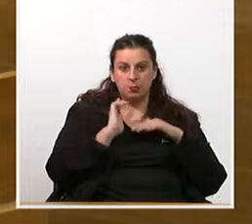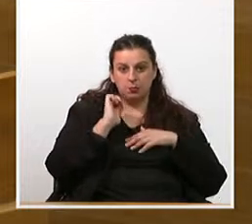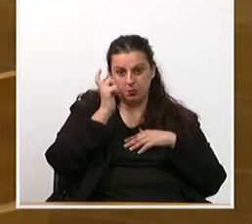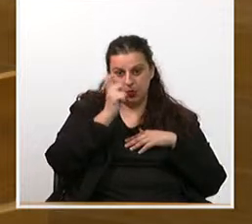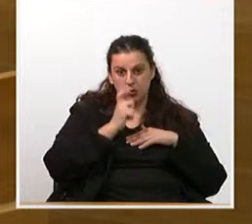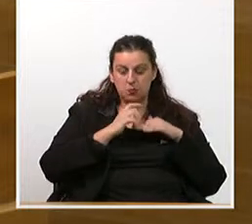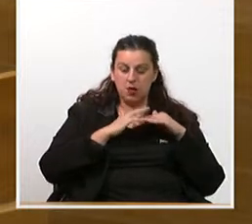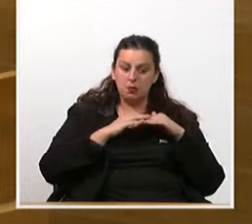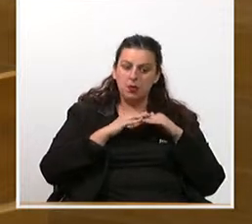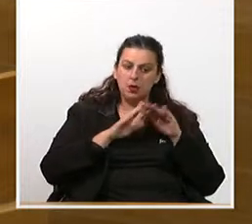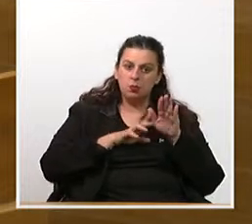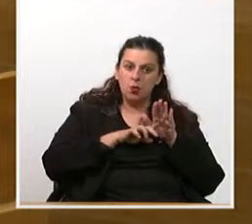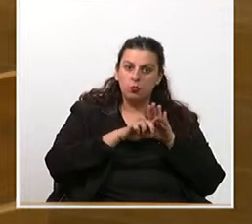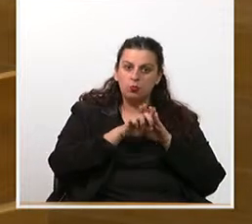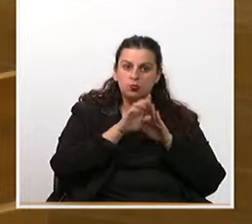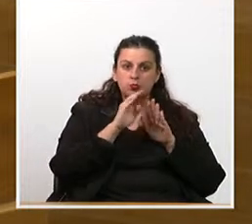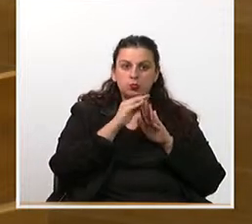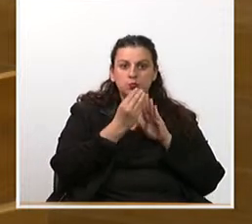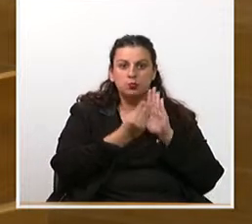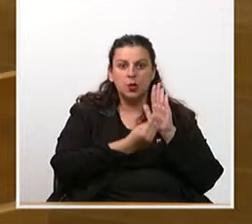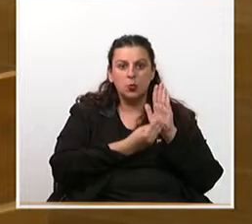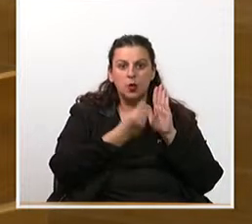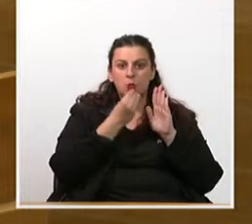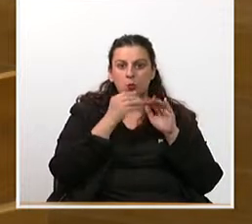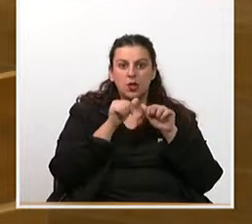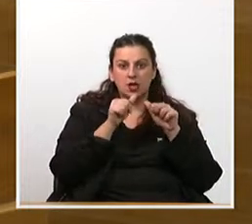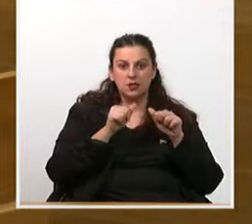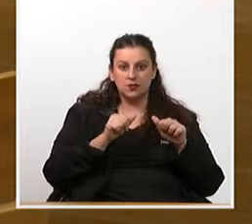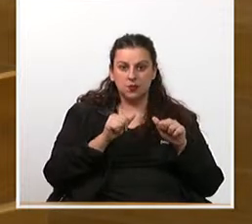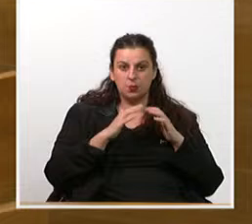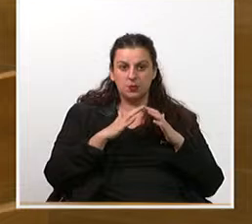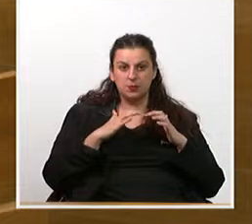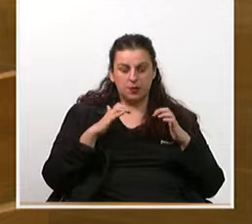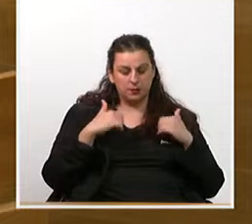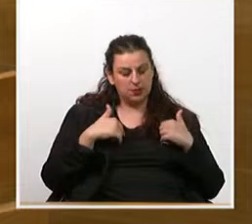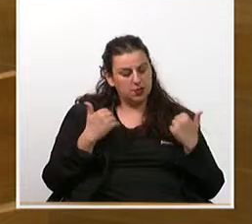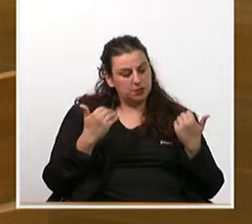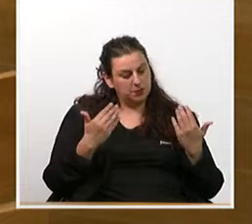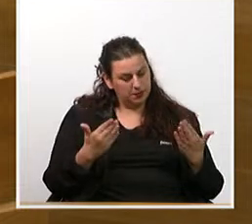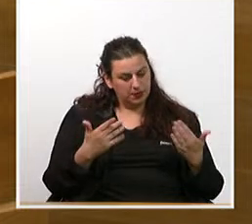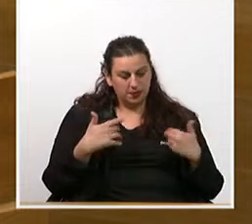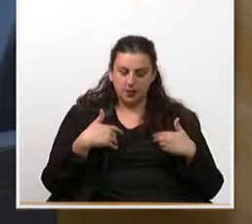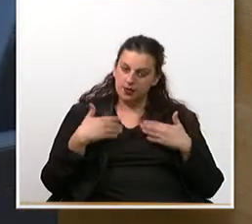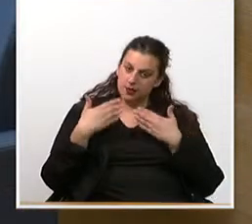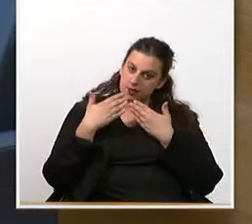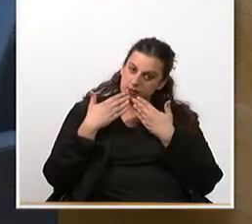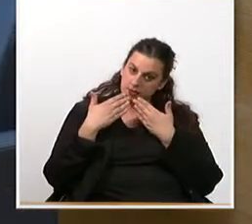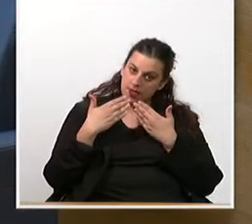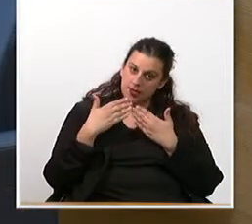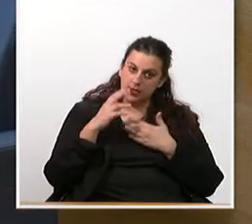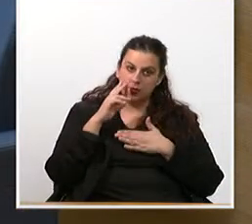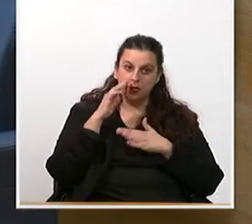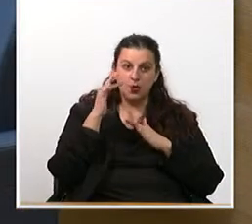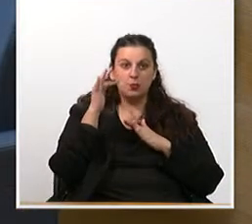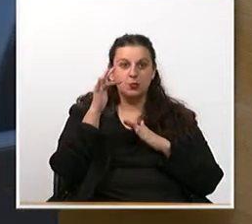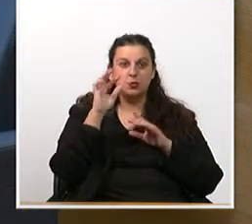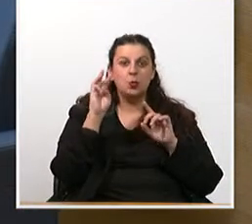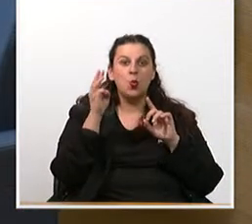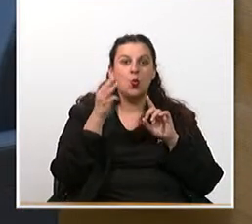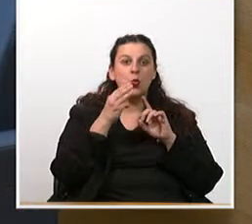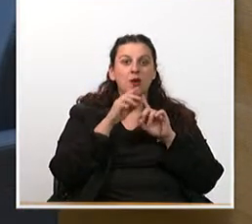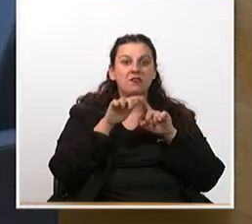insult el man paramentar que regí un posi en lab